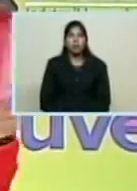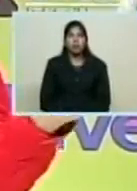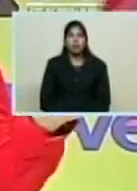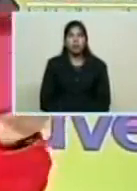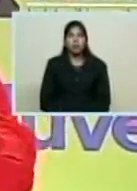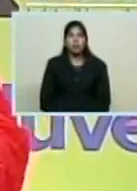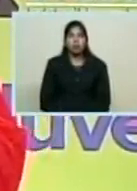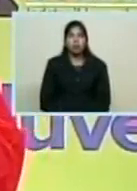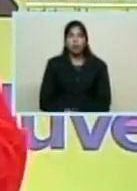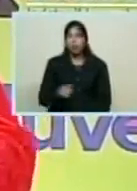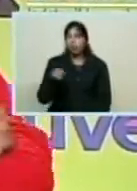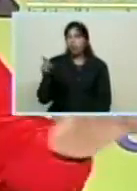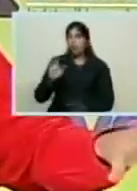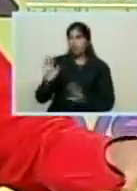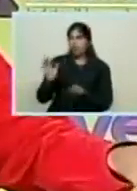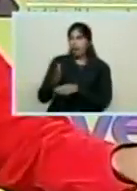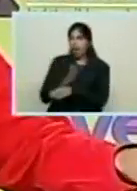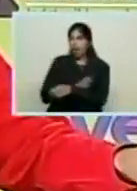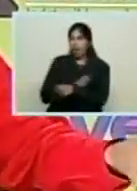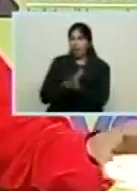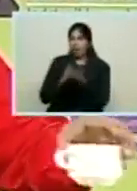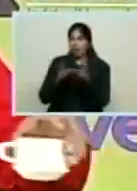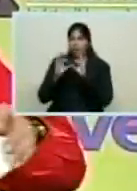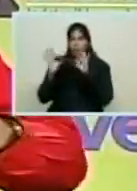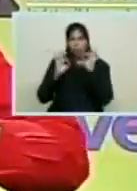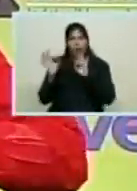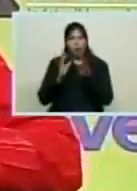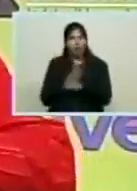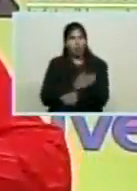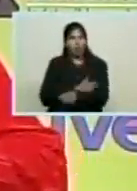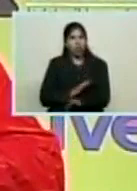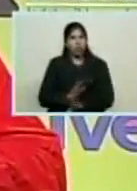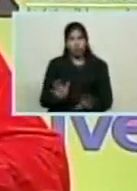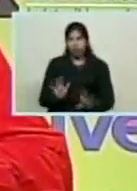pero ustedes ya habían entrenado esto, ¿verdad?